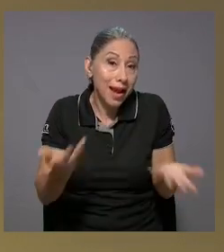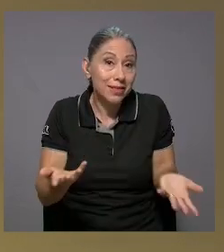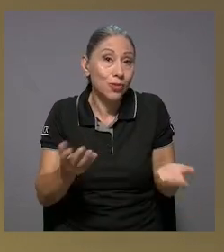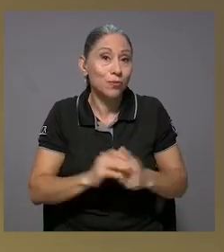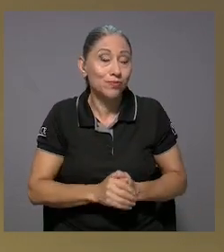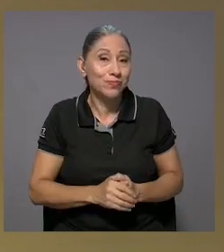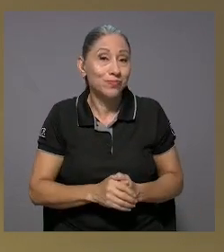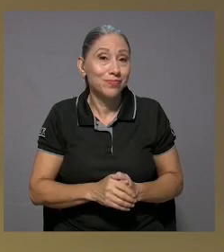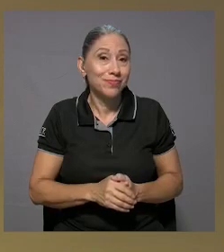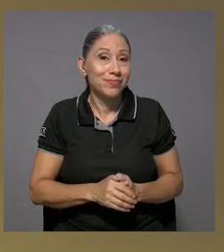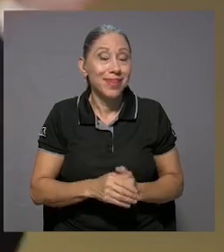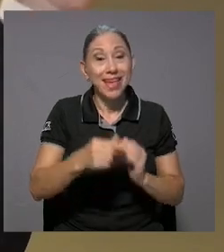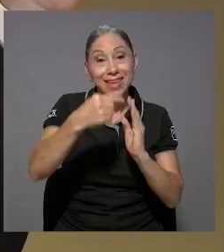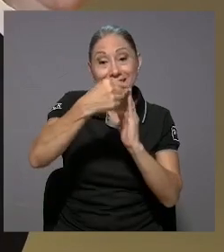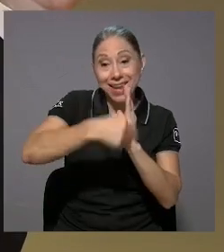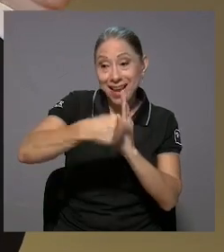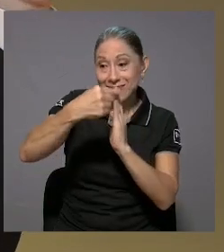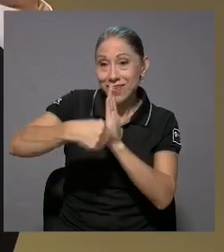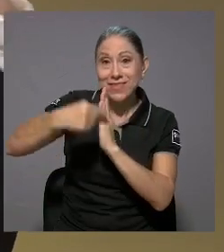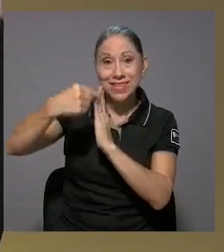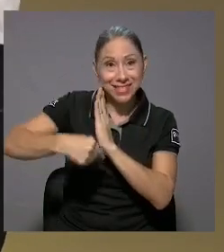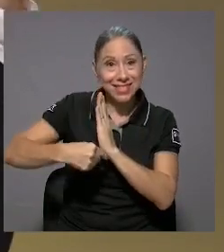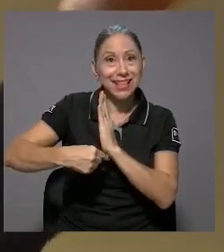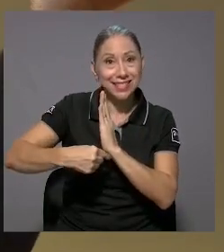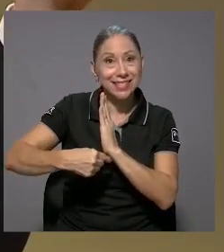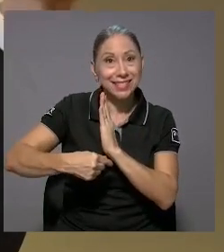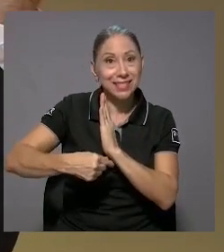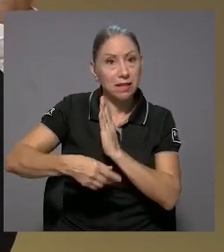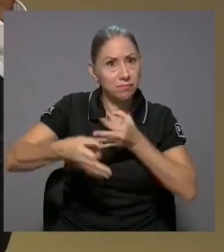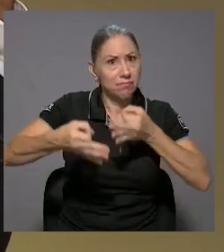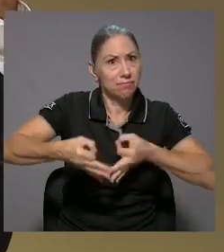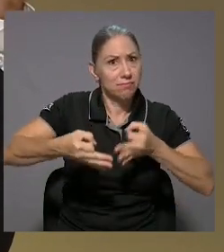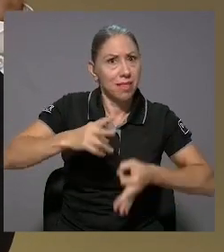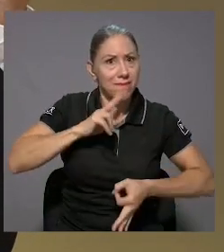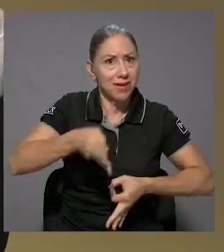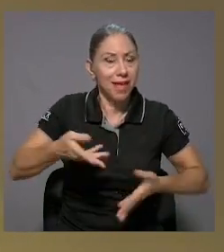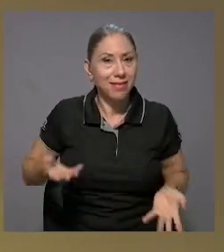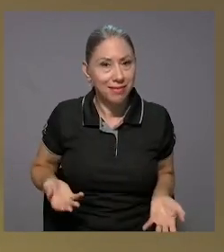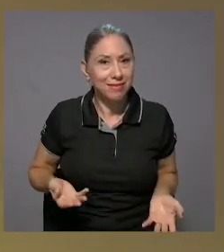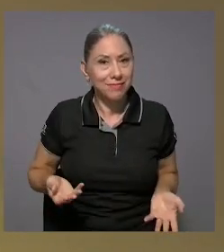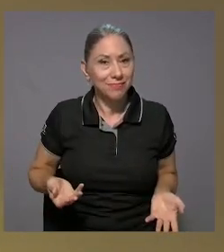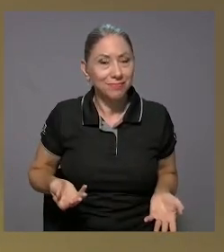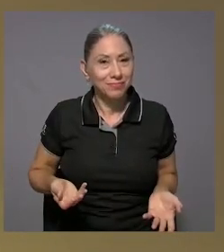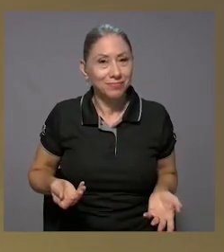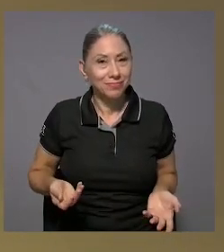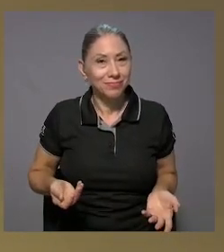haciendo y publicando y en las revistas de verdad.